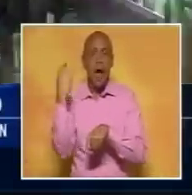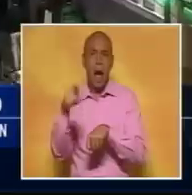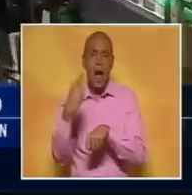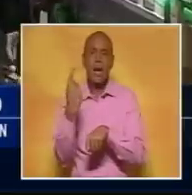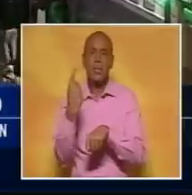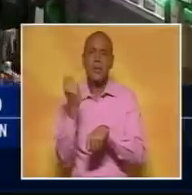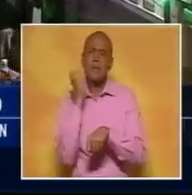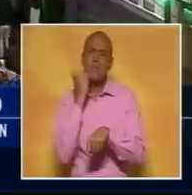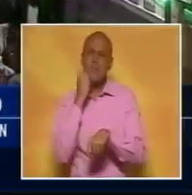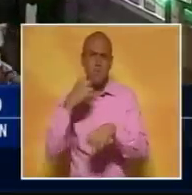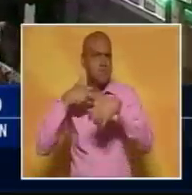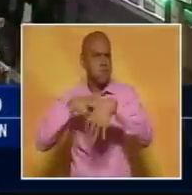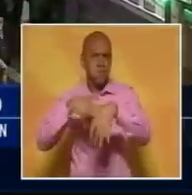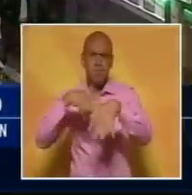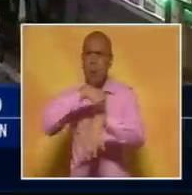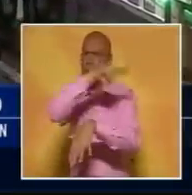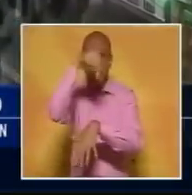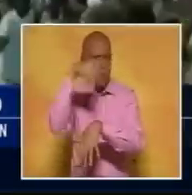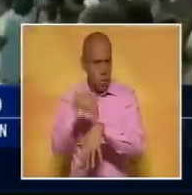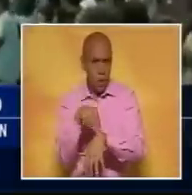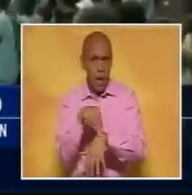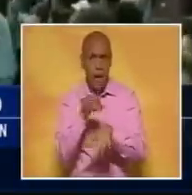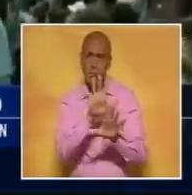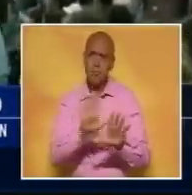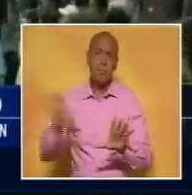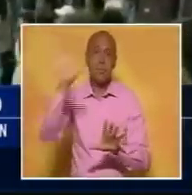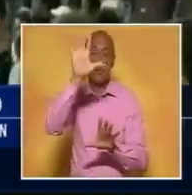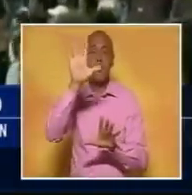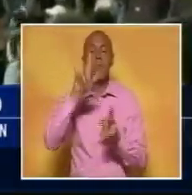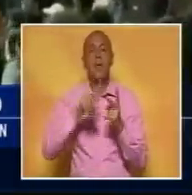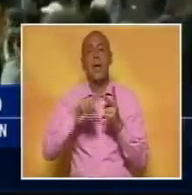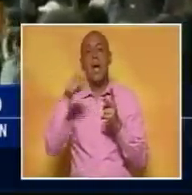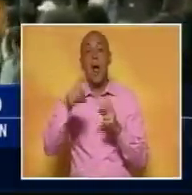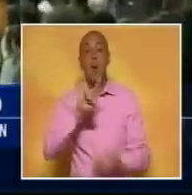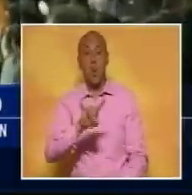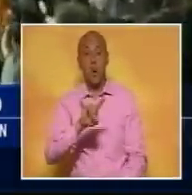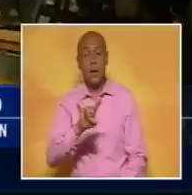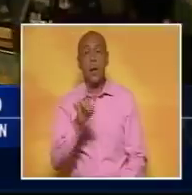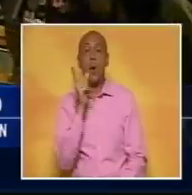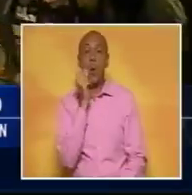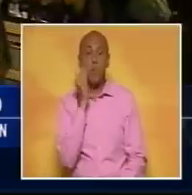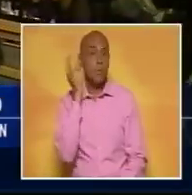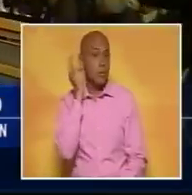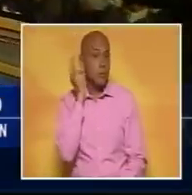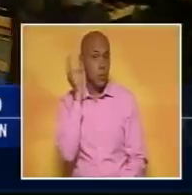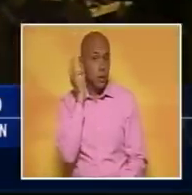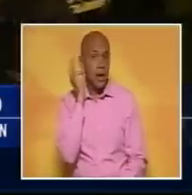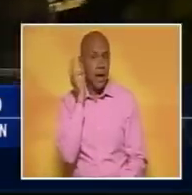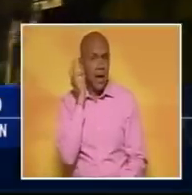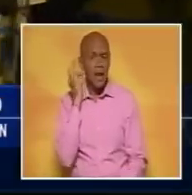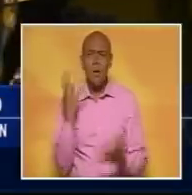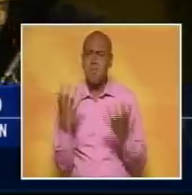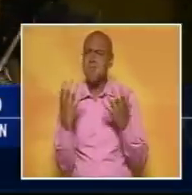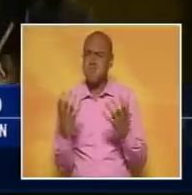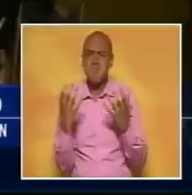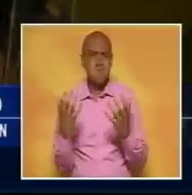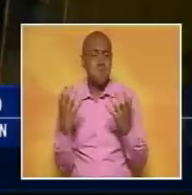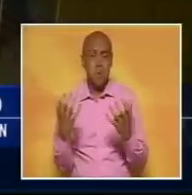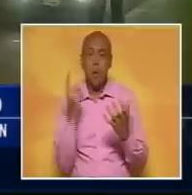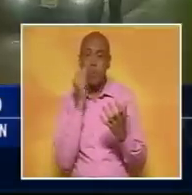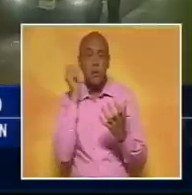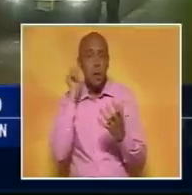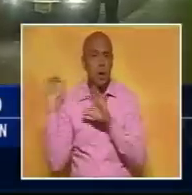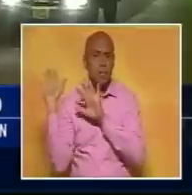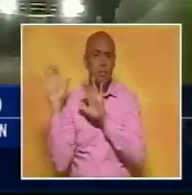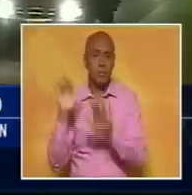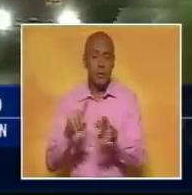movilizaciones a nivel nacional. Ese día lunes ingresaron a Quito decenas de manifestantes, la mayoría de